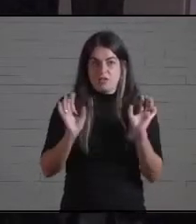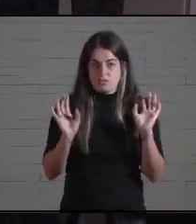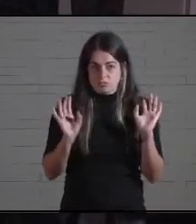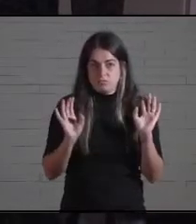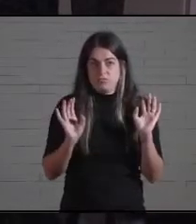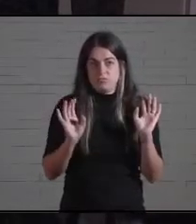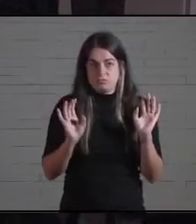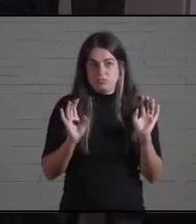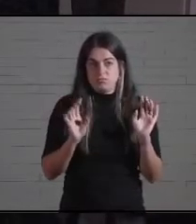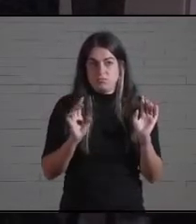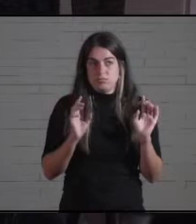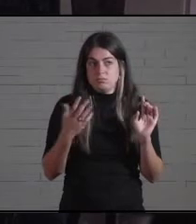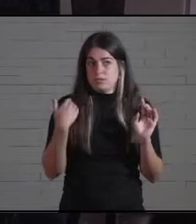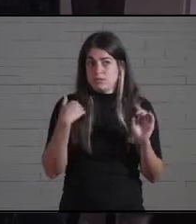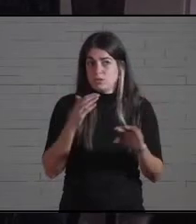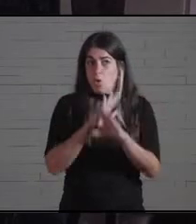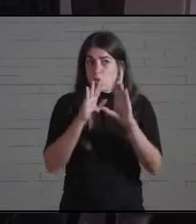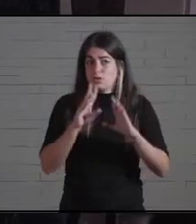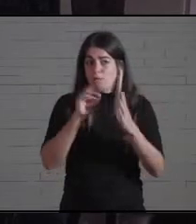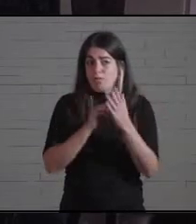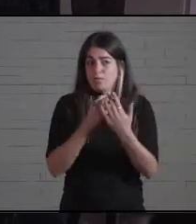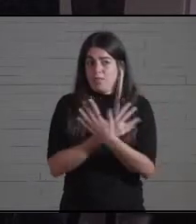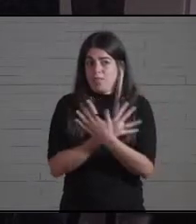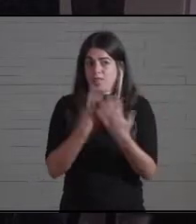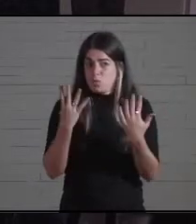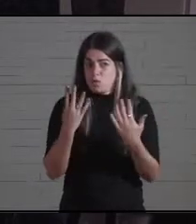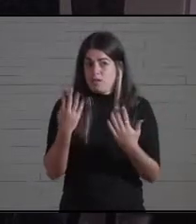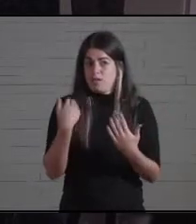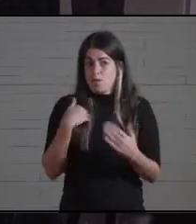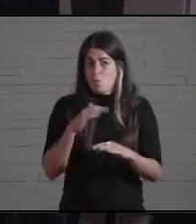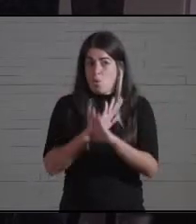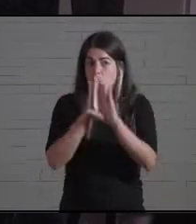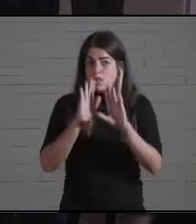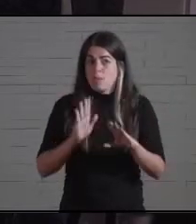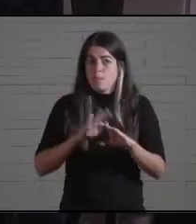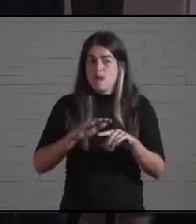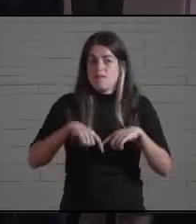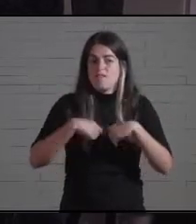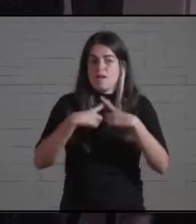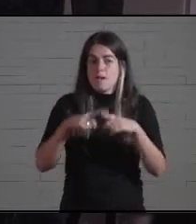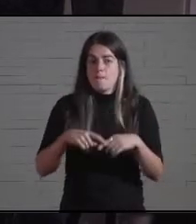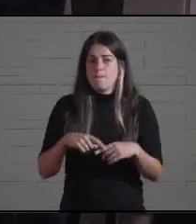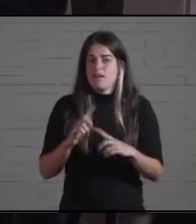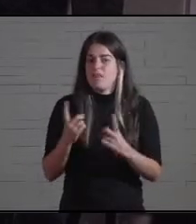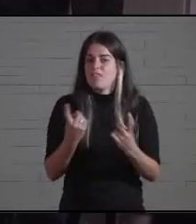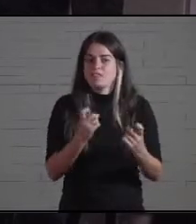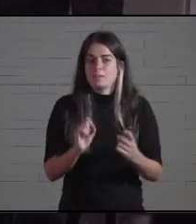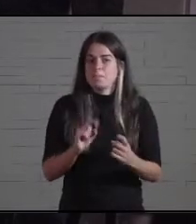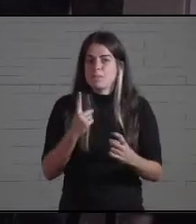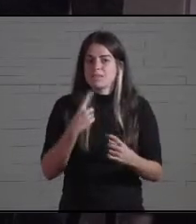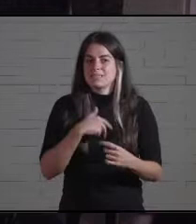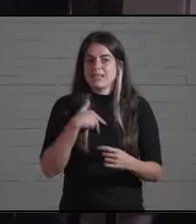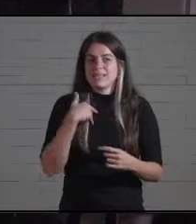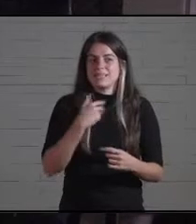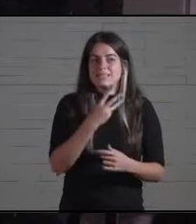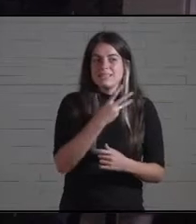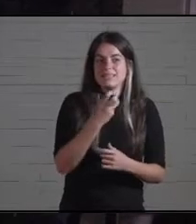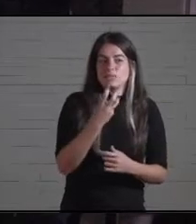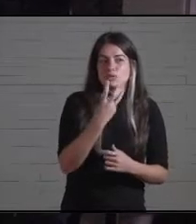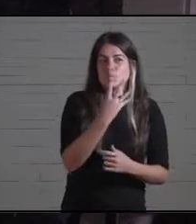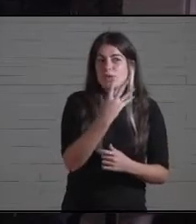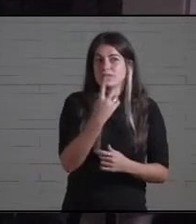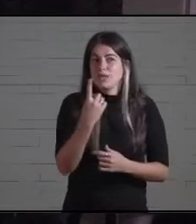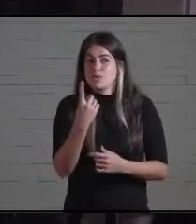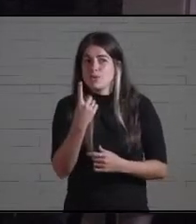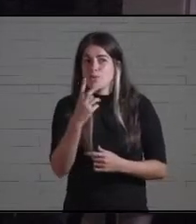de la última subida en 2019, para las familias más necesitadas. La general eran 341